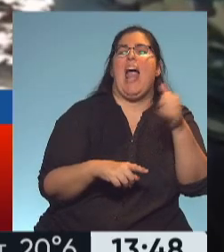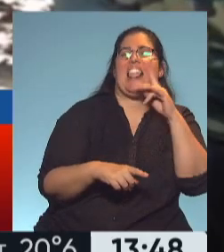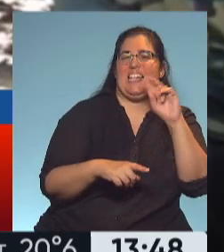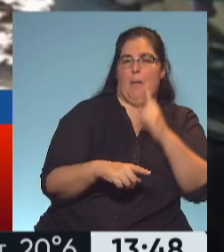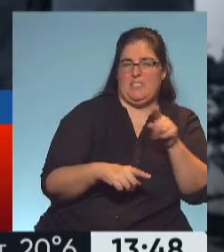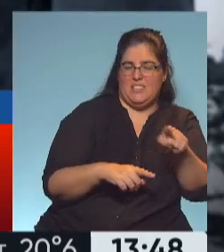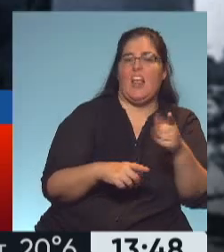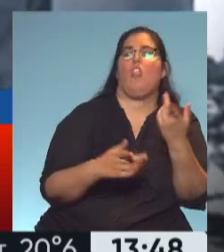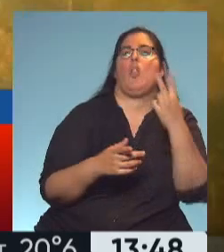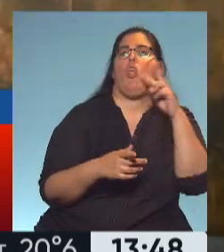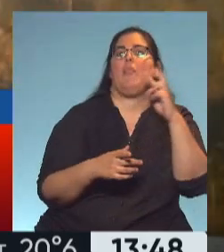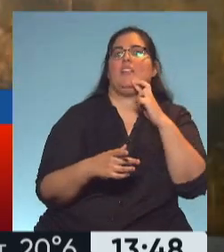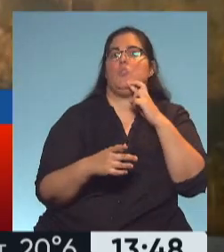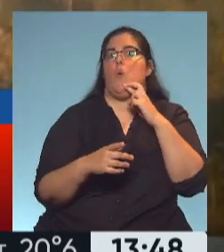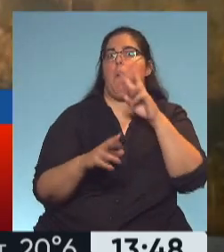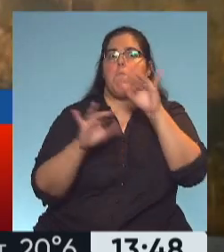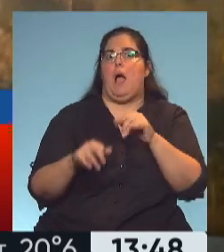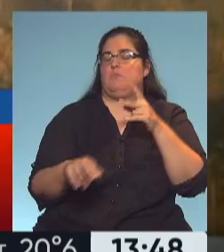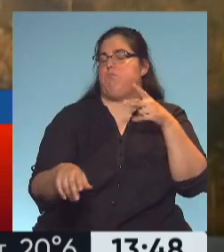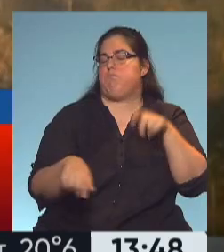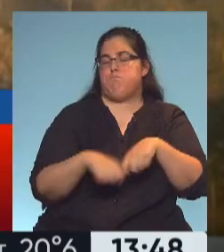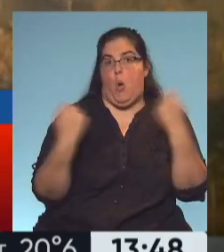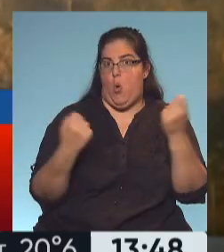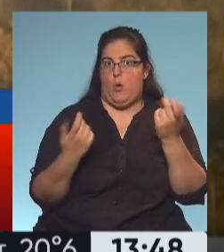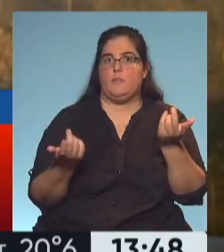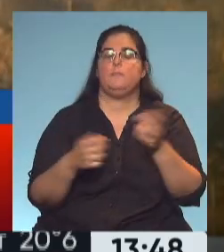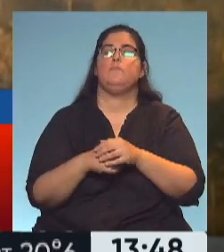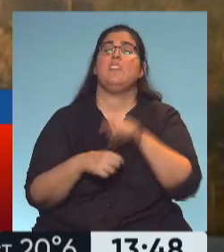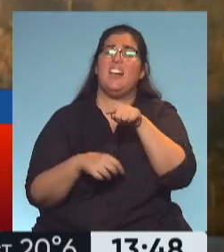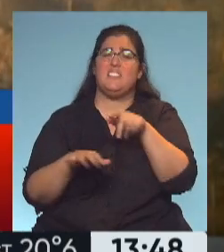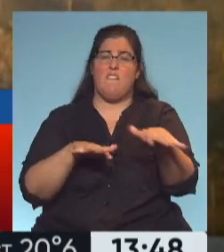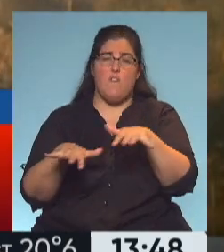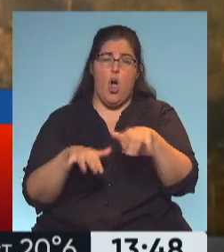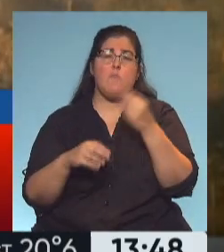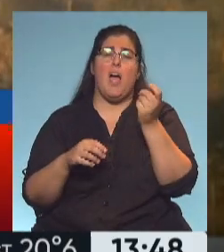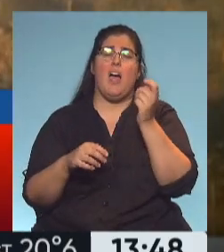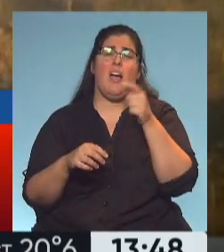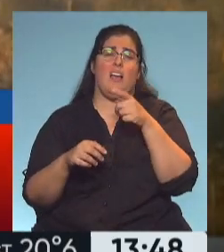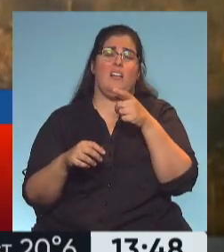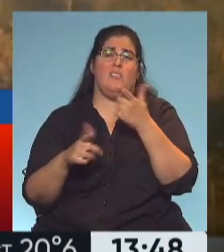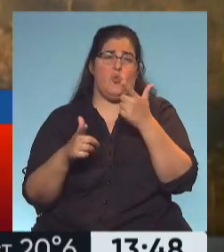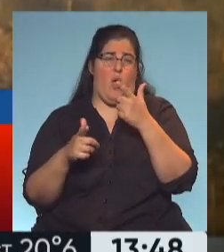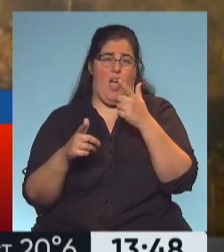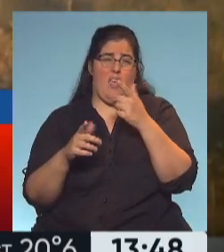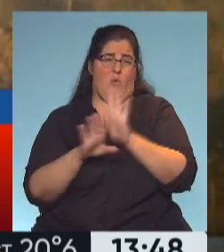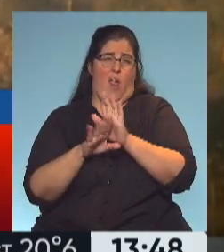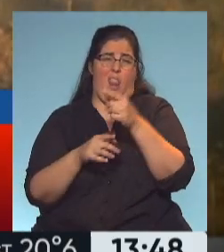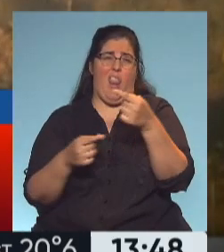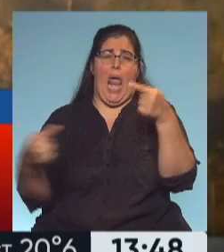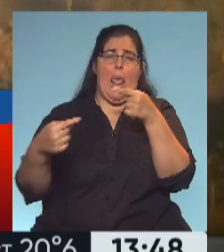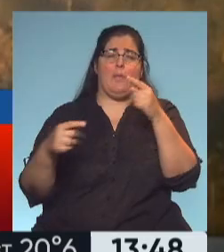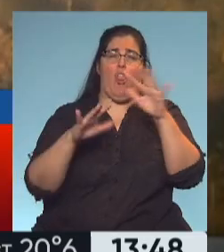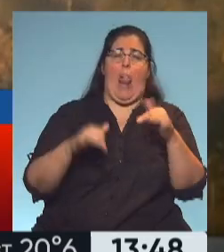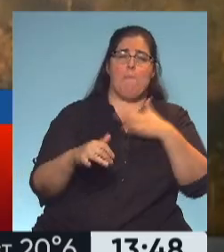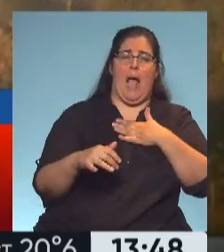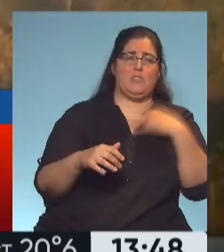en 2019. Quienes apelan a este tipo de prácticas son los enemigos de la paz de nuestro país, son